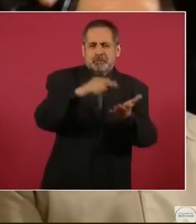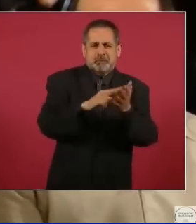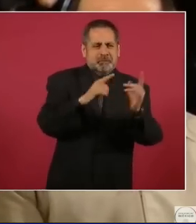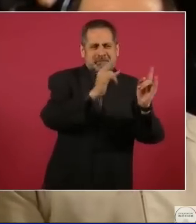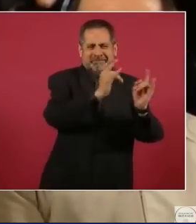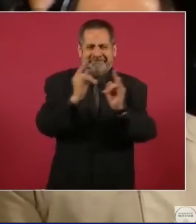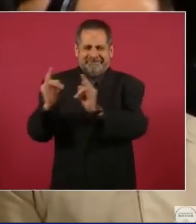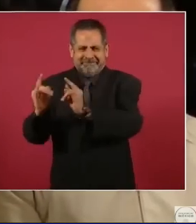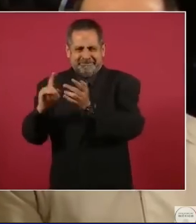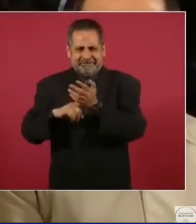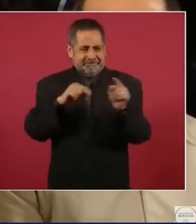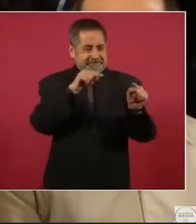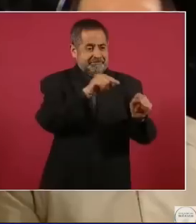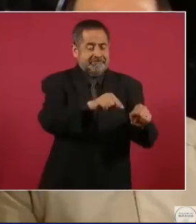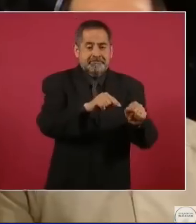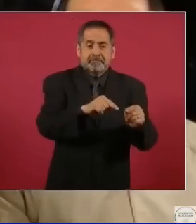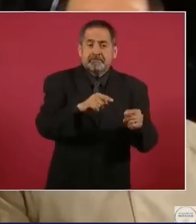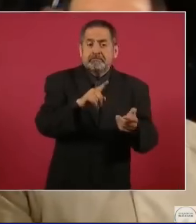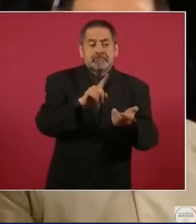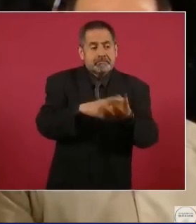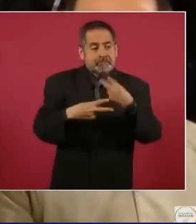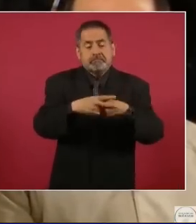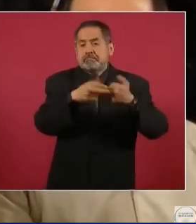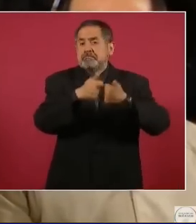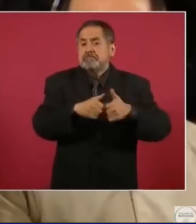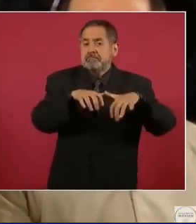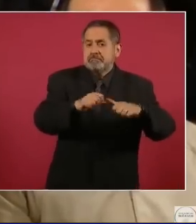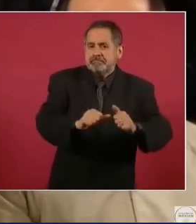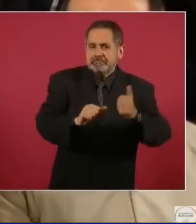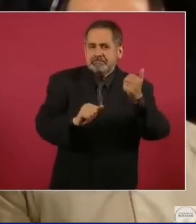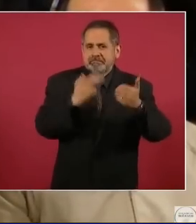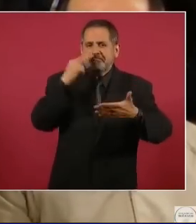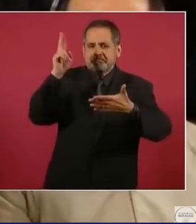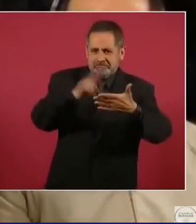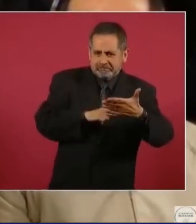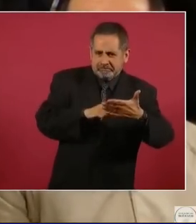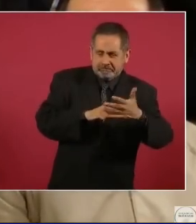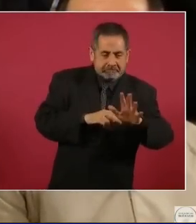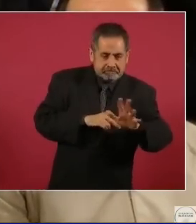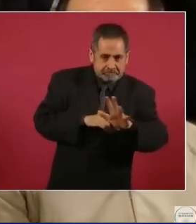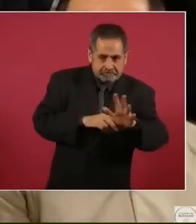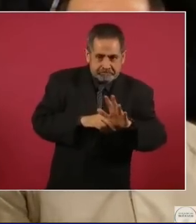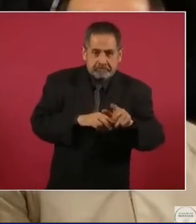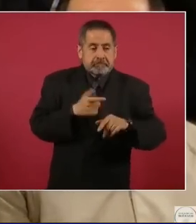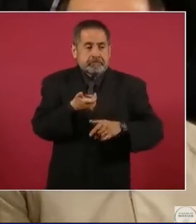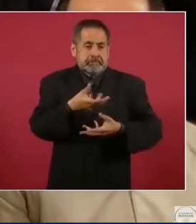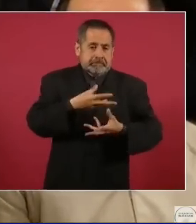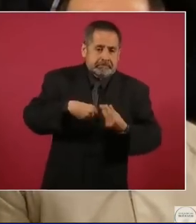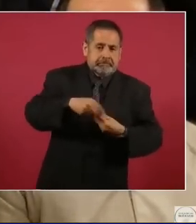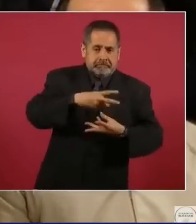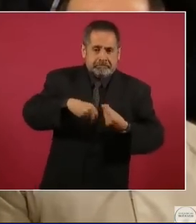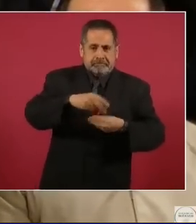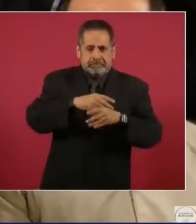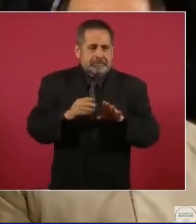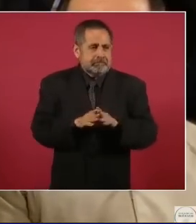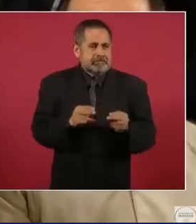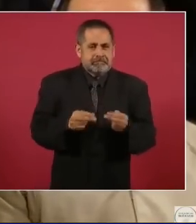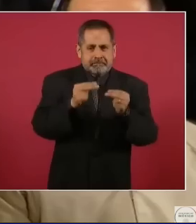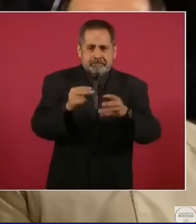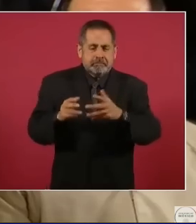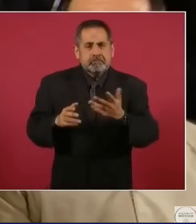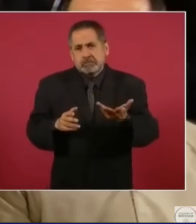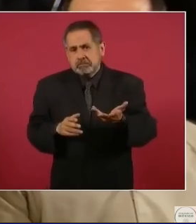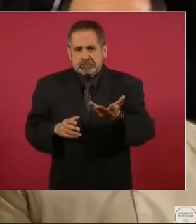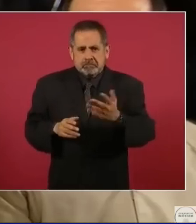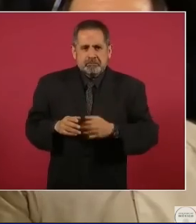quiebra, todo este tipo de cosas, pero que de ahí venían soportando económicamente el sustento de por lo menos